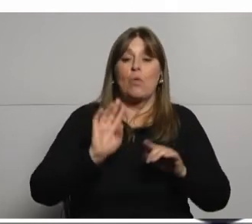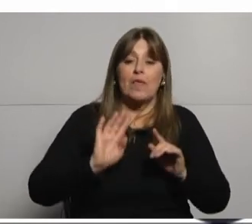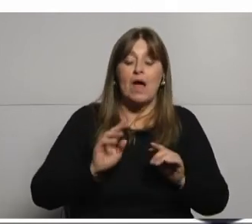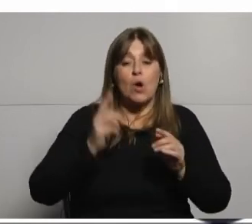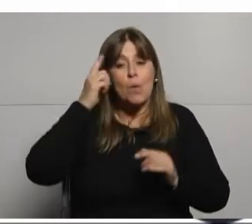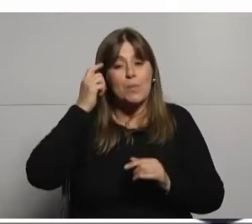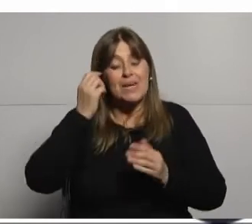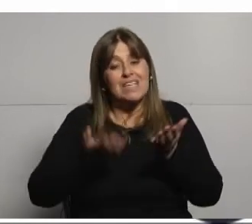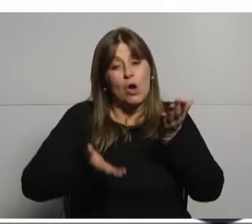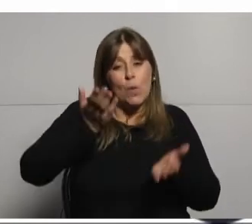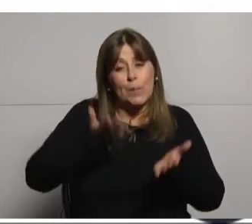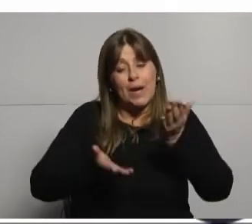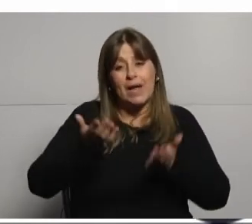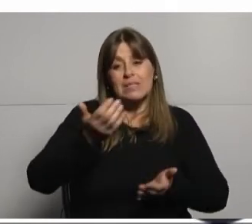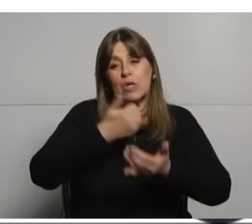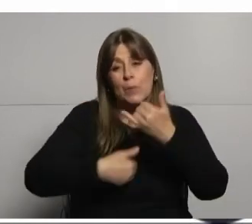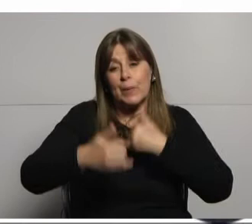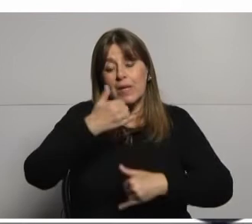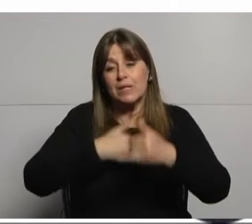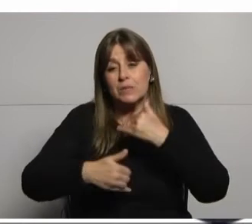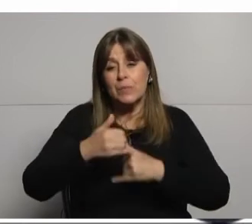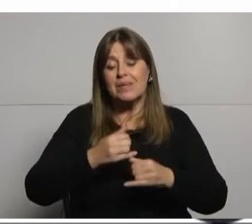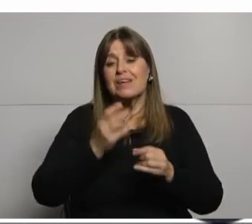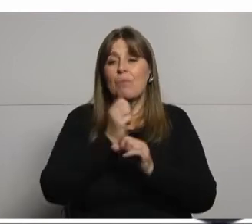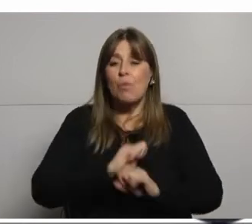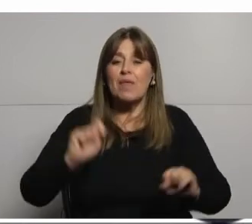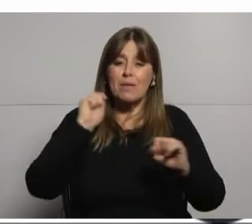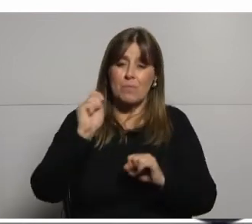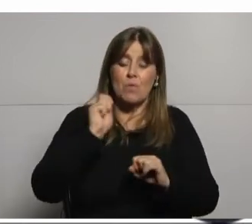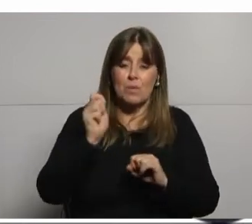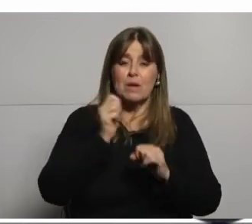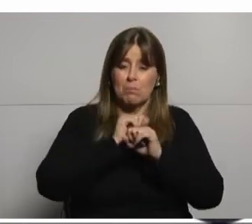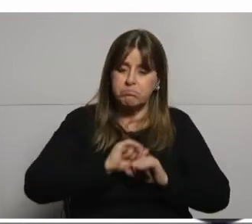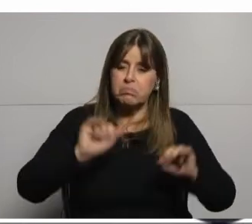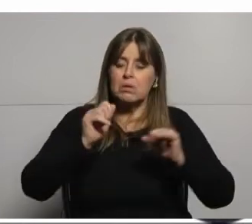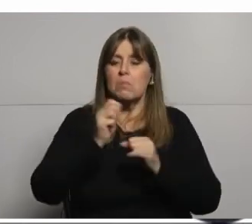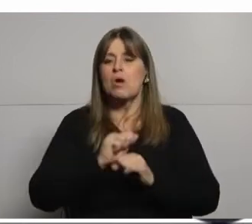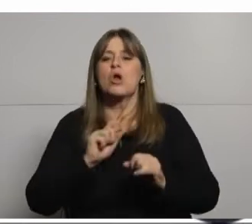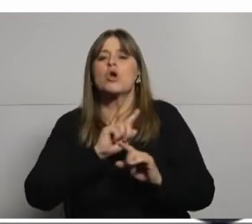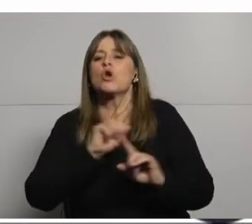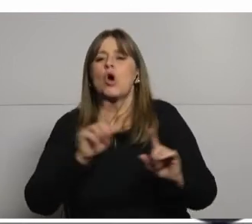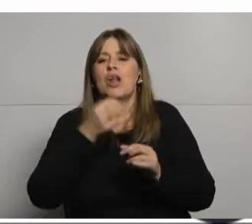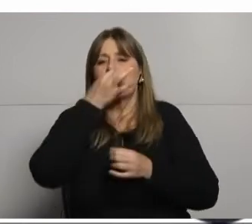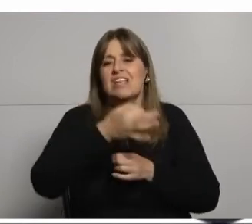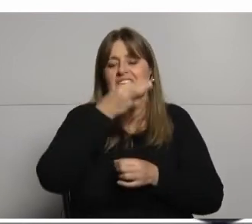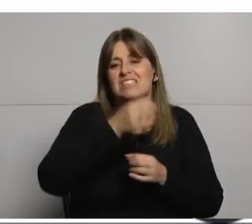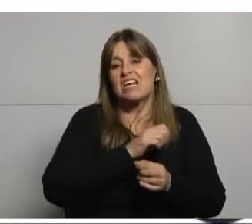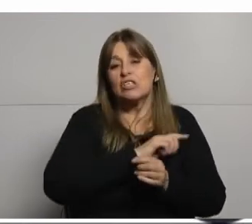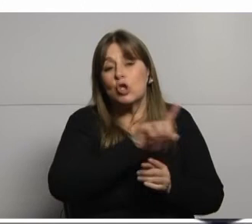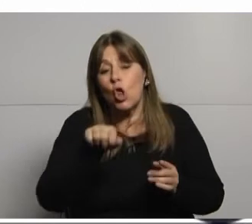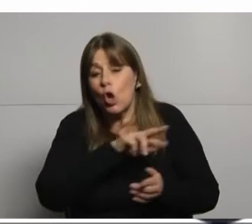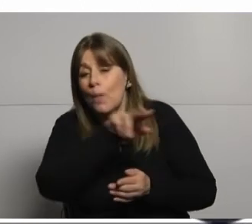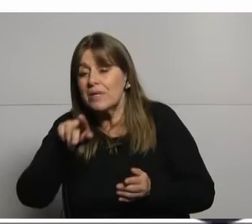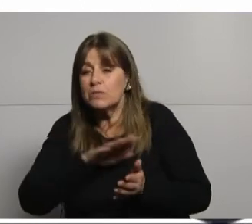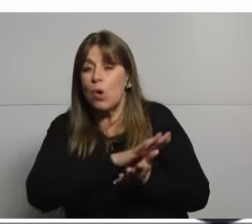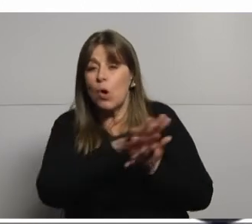que permiten que mucha de esta información pueda ser pública o que hayan versiones públicas de esa información, que no es lo mismo que todo lo que esté ahí sea público. Entonces,